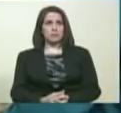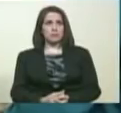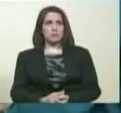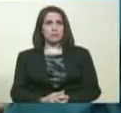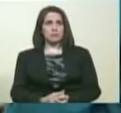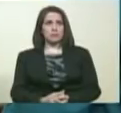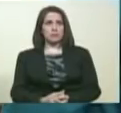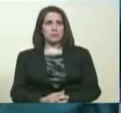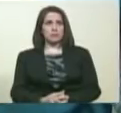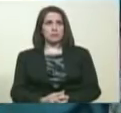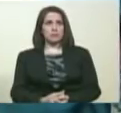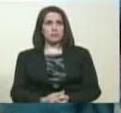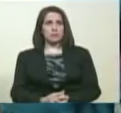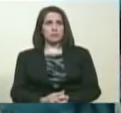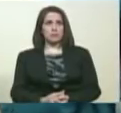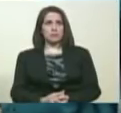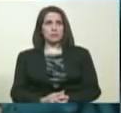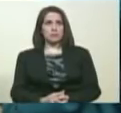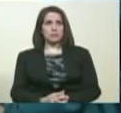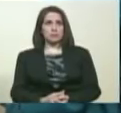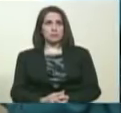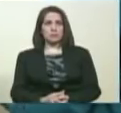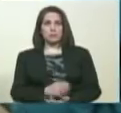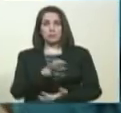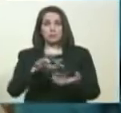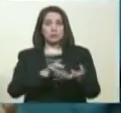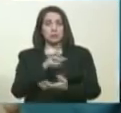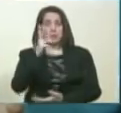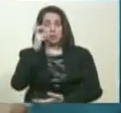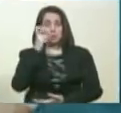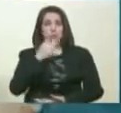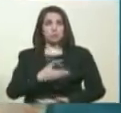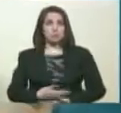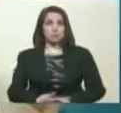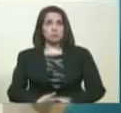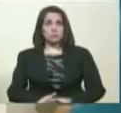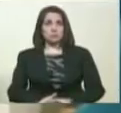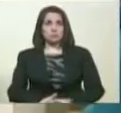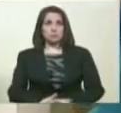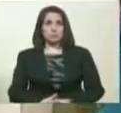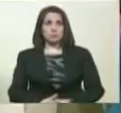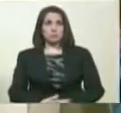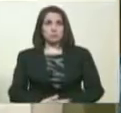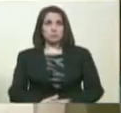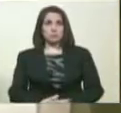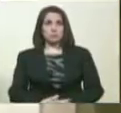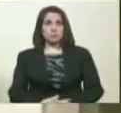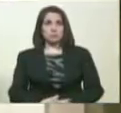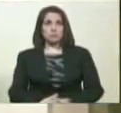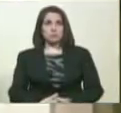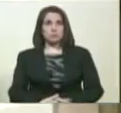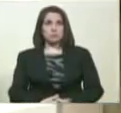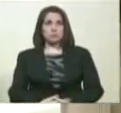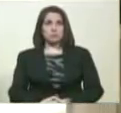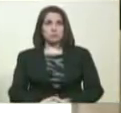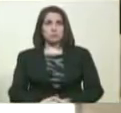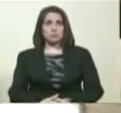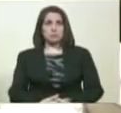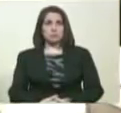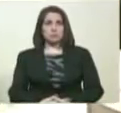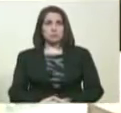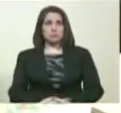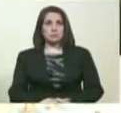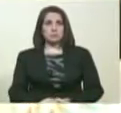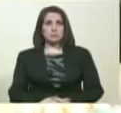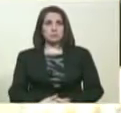usa otras materias primas y dependiendo del producto. Esto es un producto para uso tópico, para los dolores. ¿Okay?